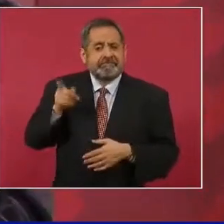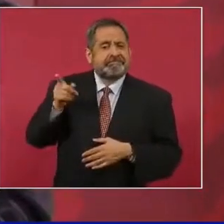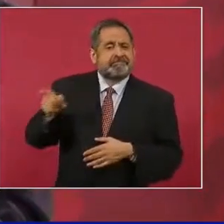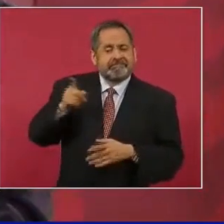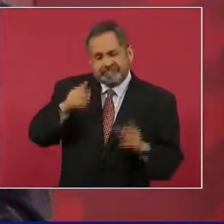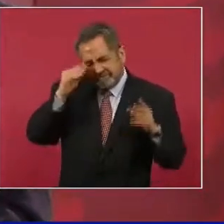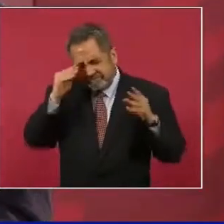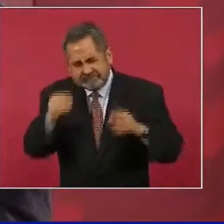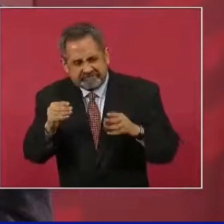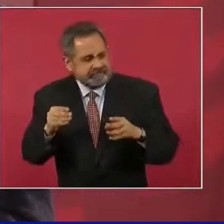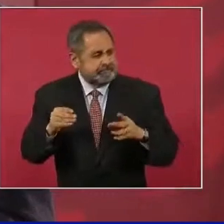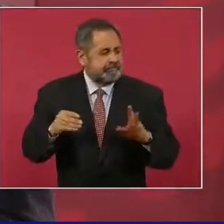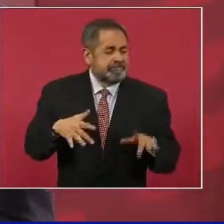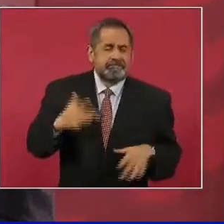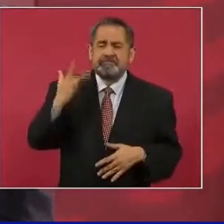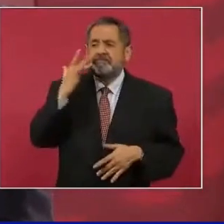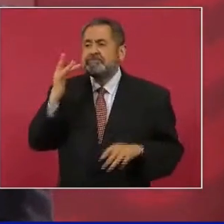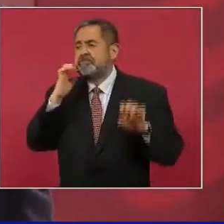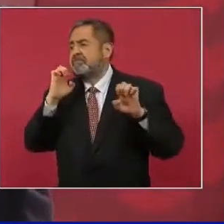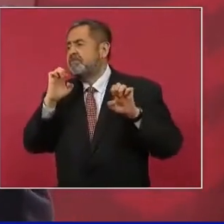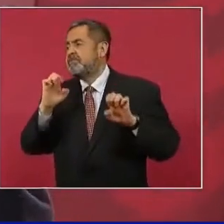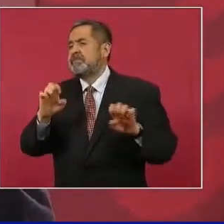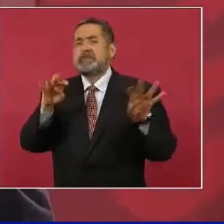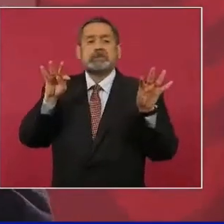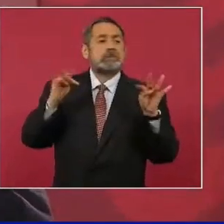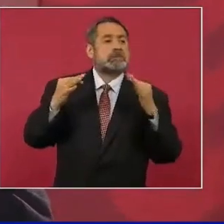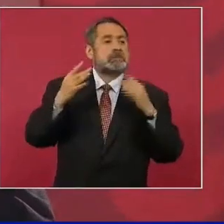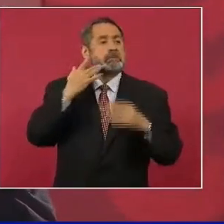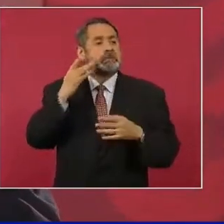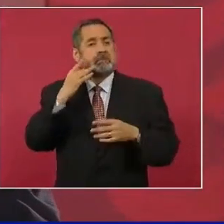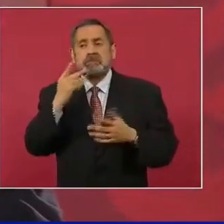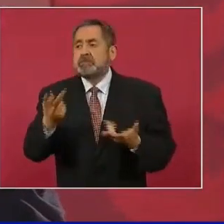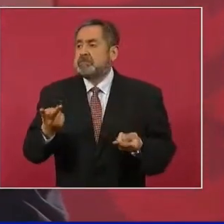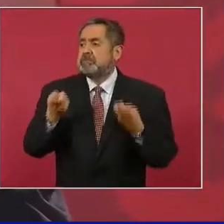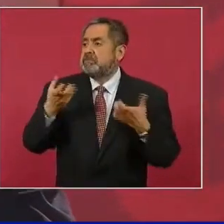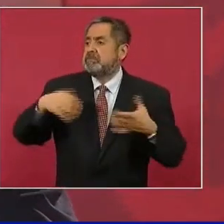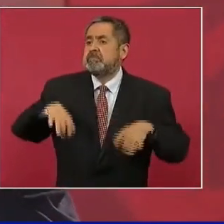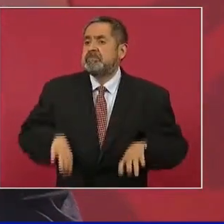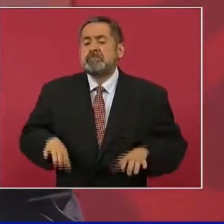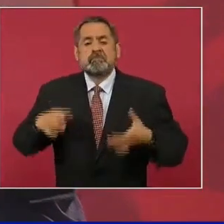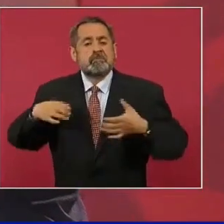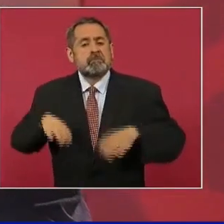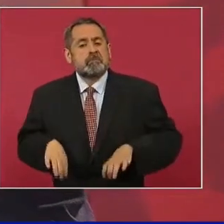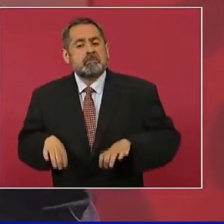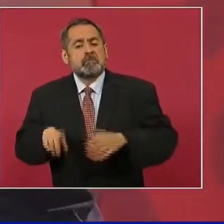dedicarse a la frivolidad y al robo.